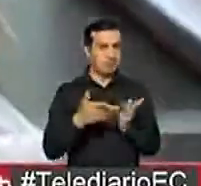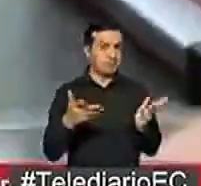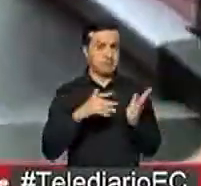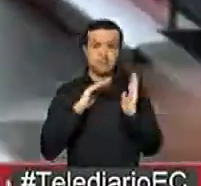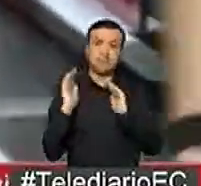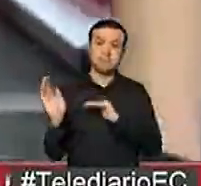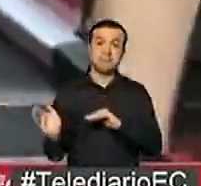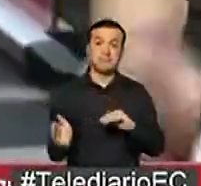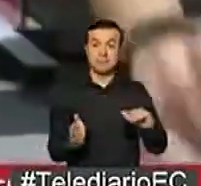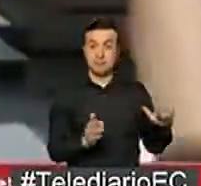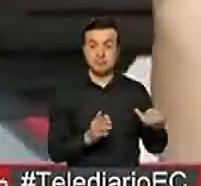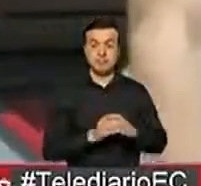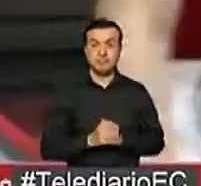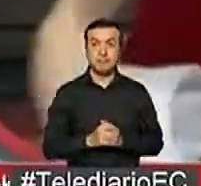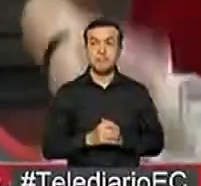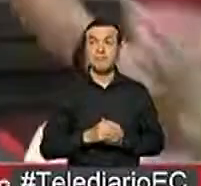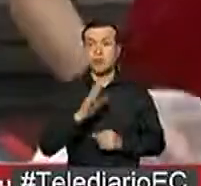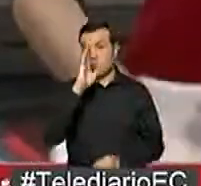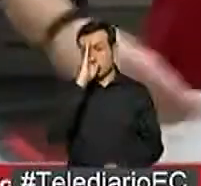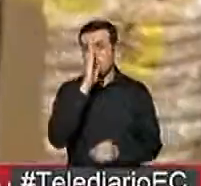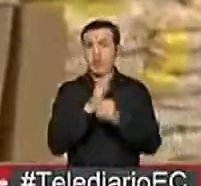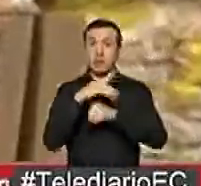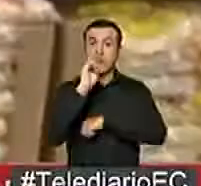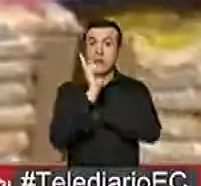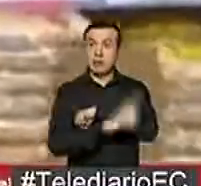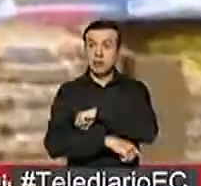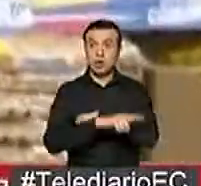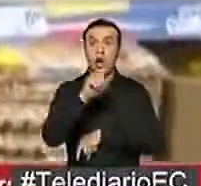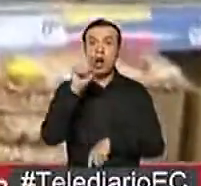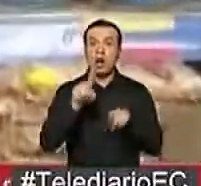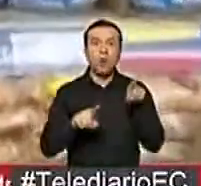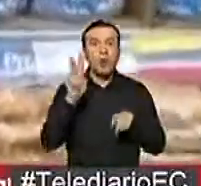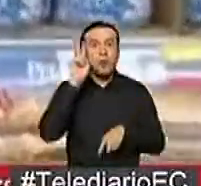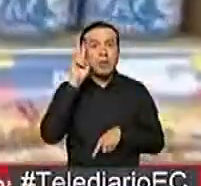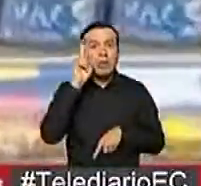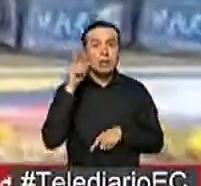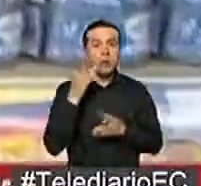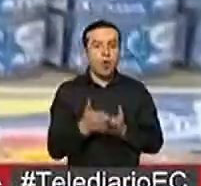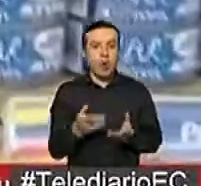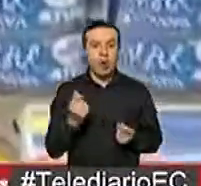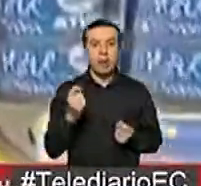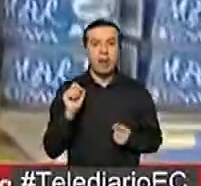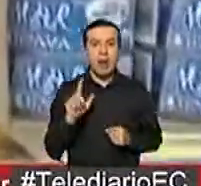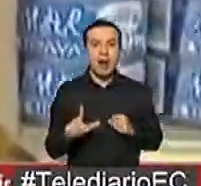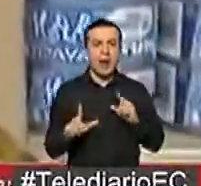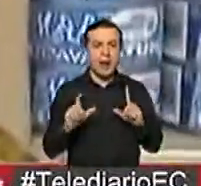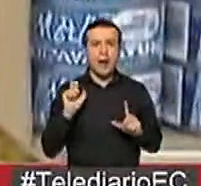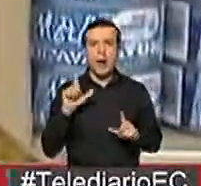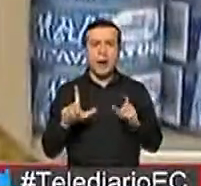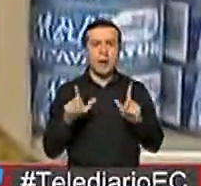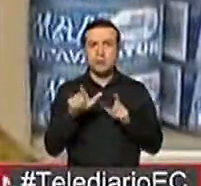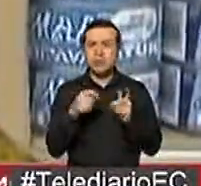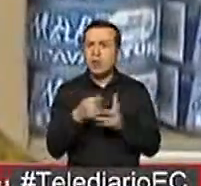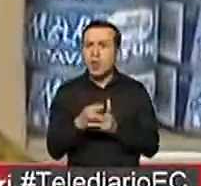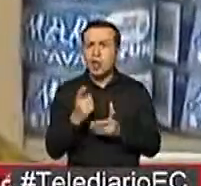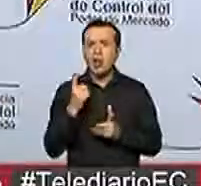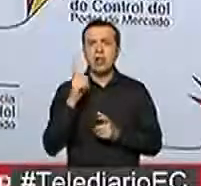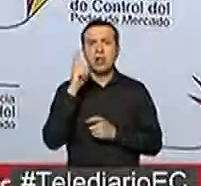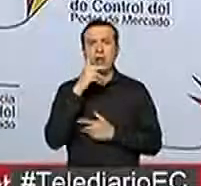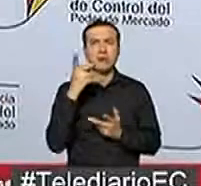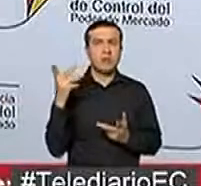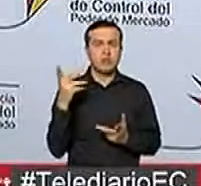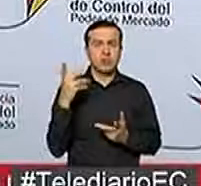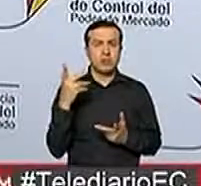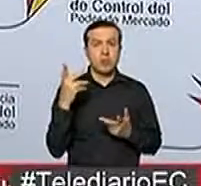de los objetivos es sancionar de forma adecuada el aumento ilegal de precios de productos que puedan afectar a los consumidores. Que